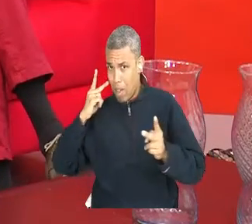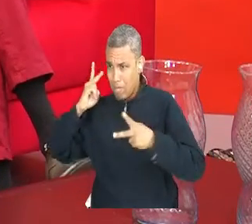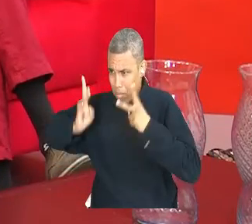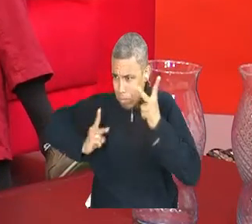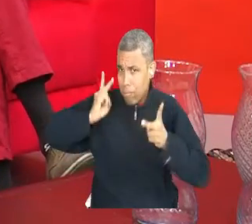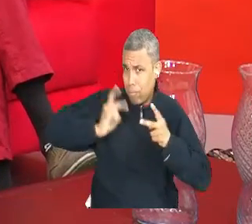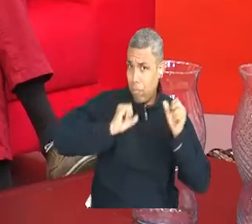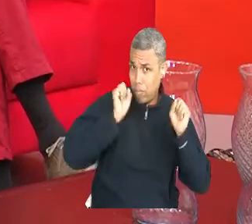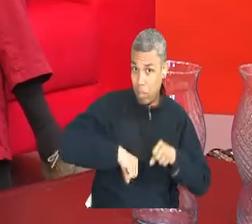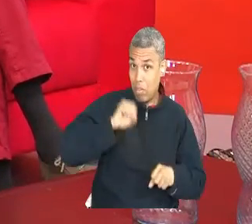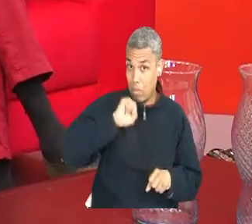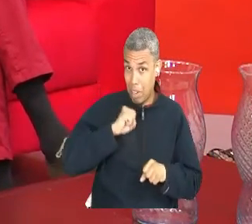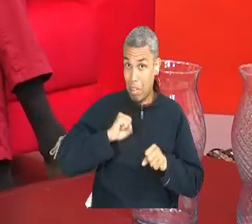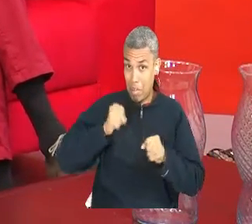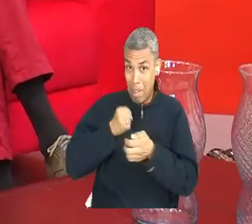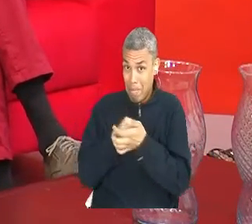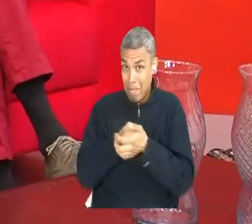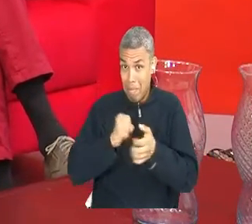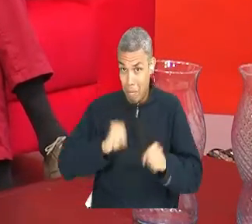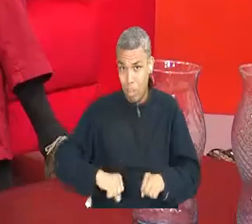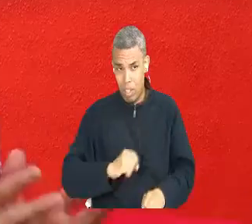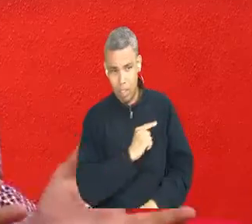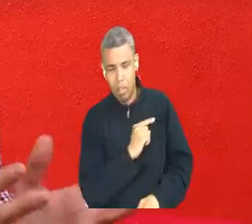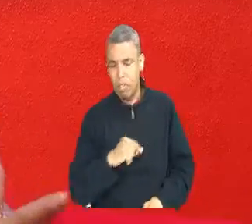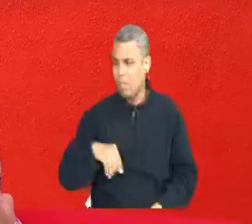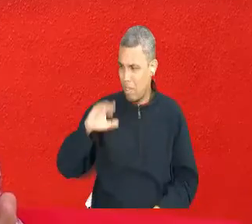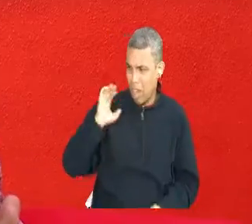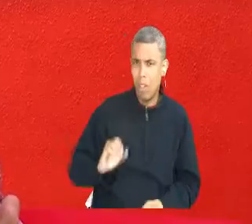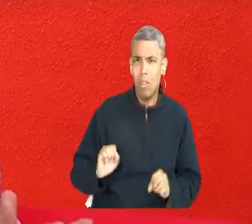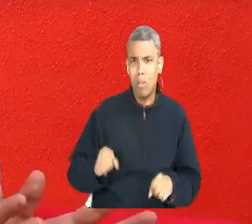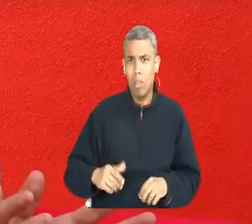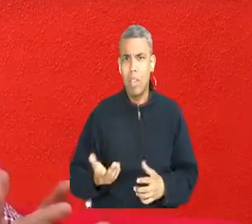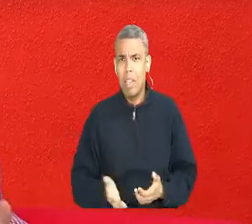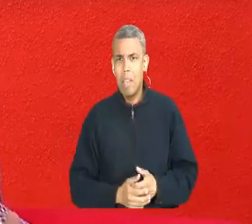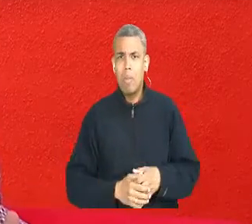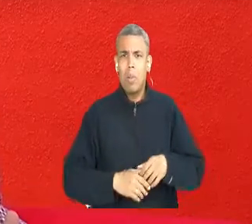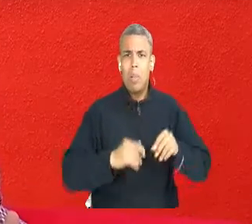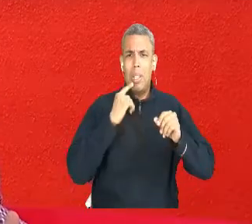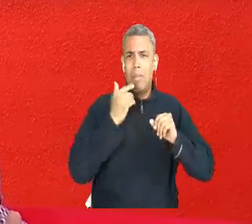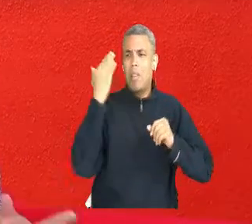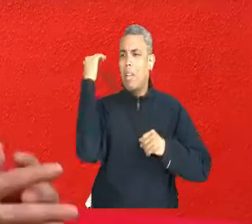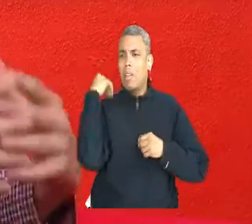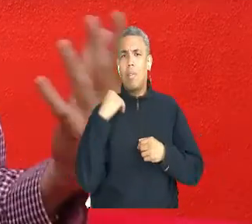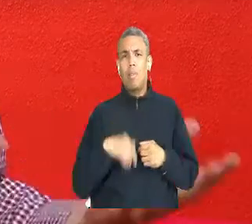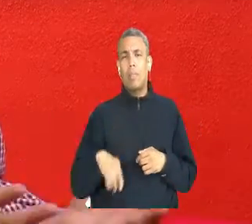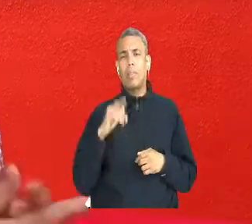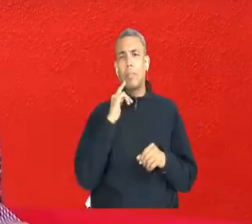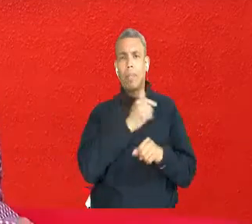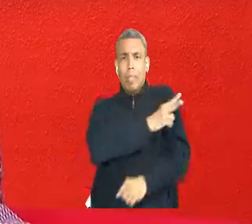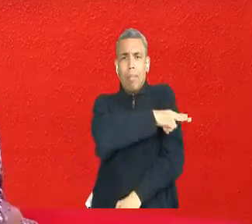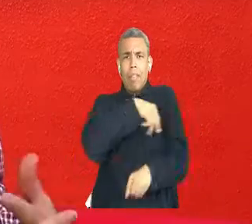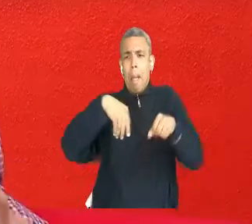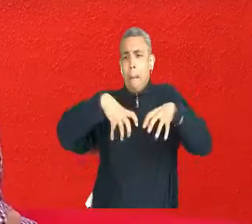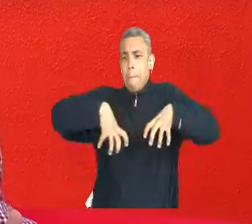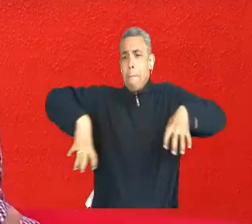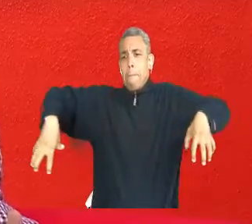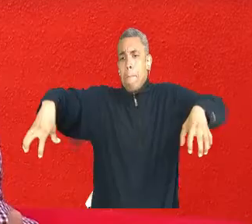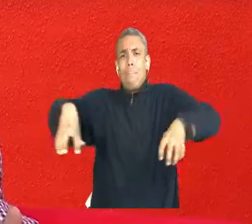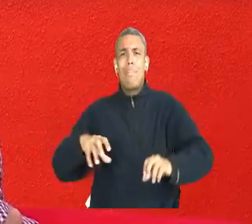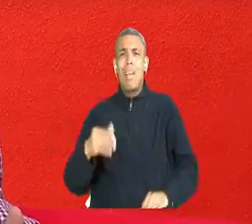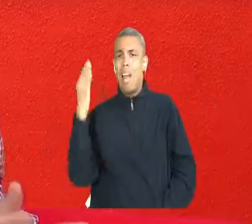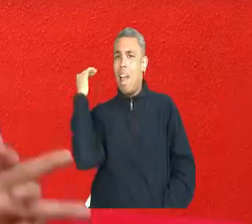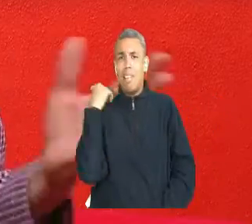solo por la inflación lo que queremos mostrar la infraestructura hace unos años no se tenga por ejemplo infraestructura hotelera hoy hay una gran variedad